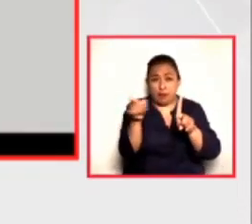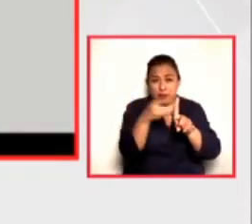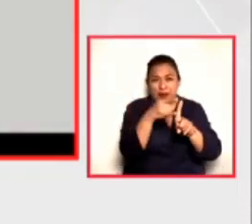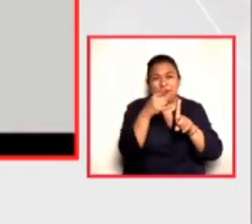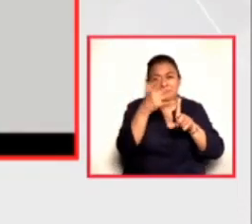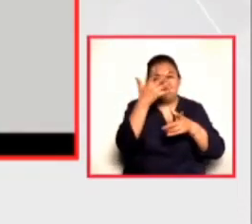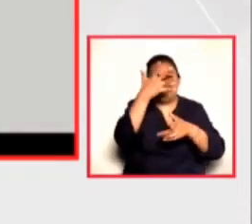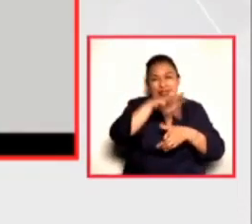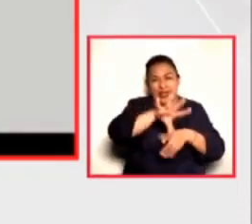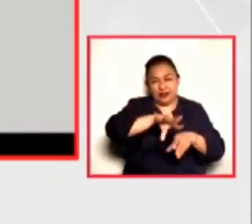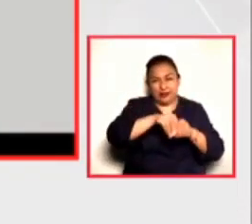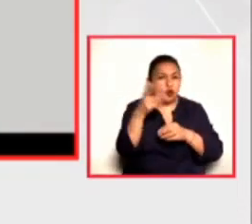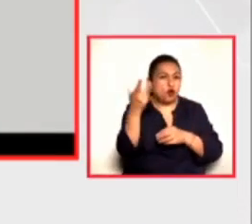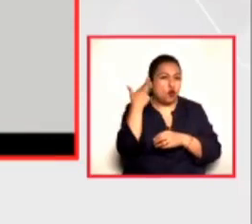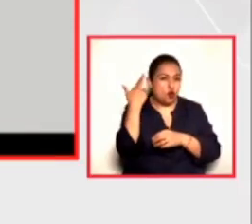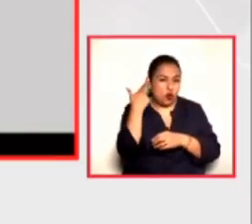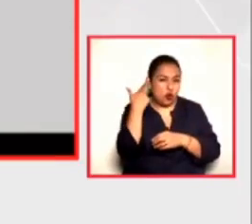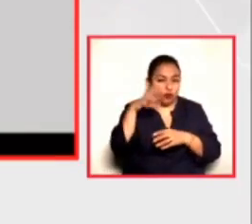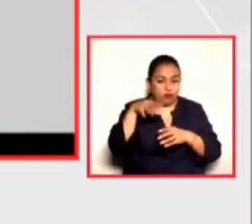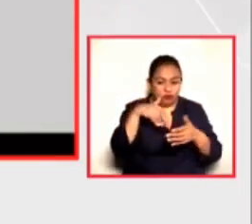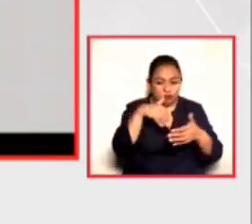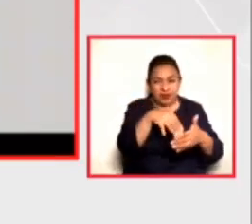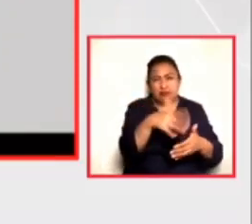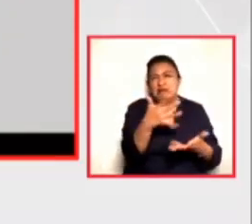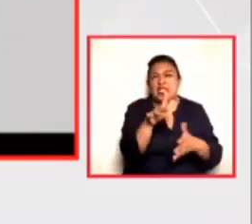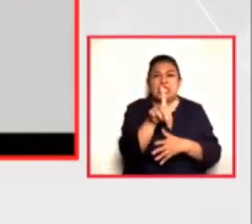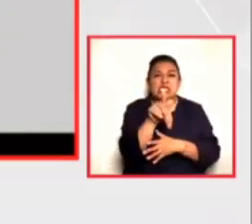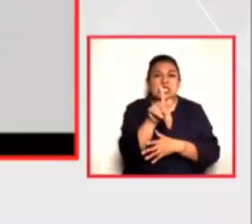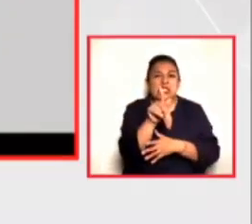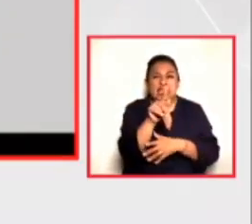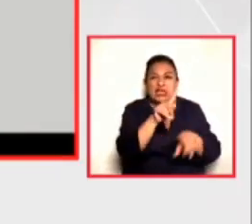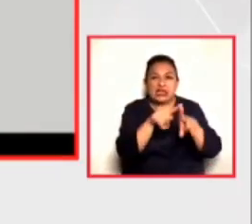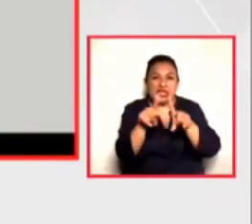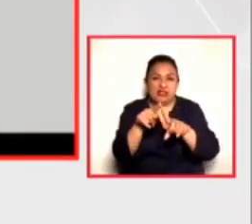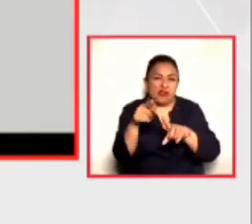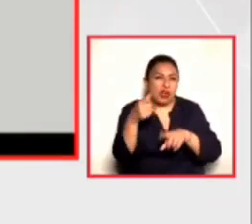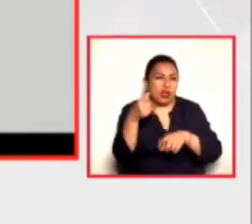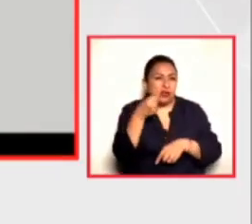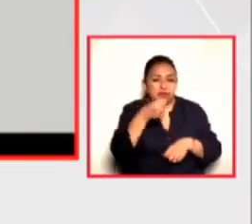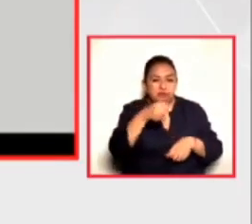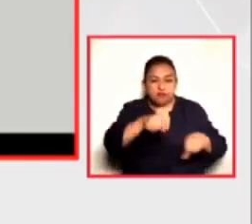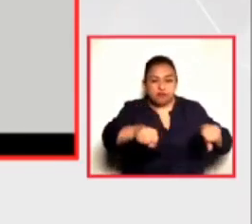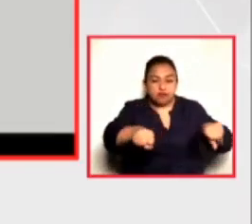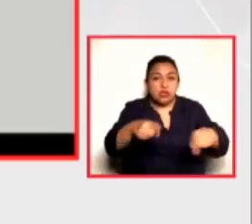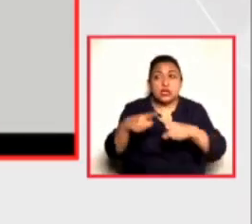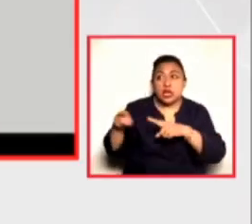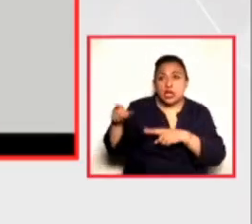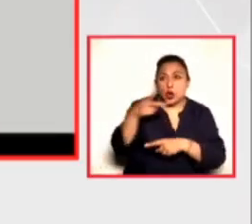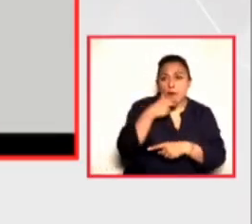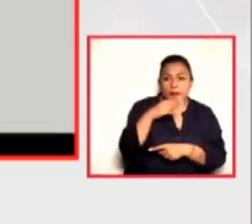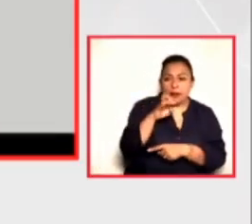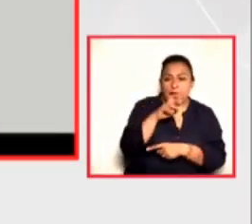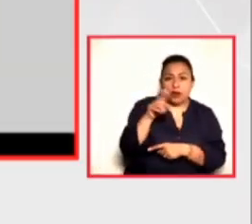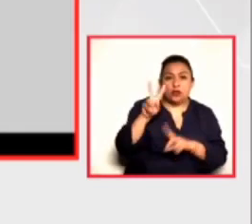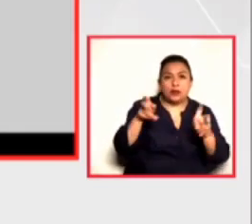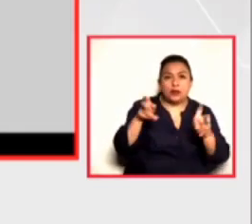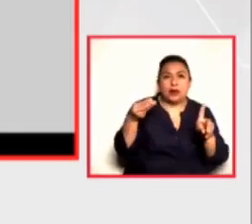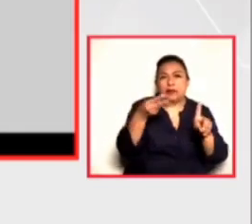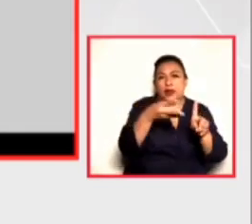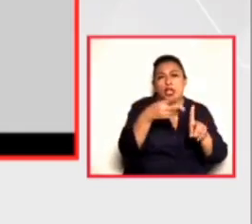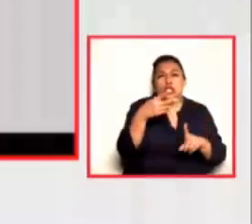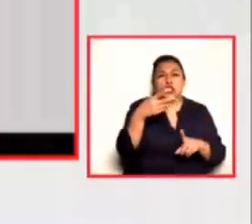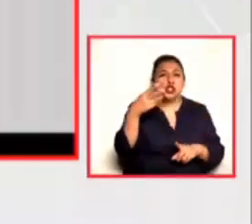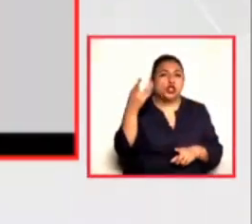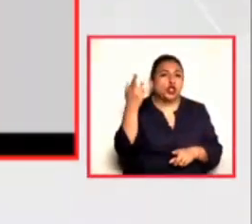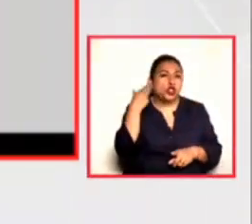sonoros que integran un archivo de cerca de 70 grabaciones realizadas por Barroso bajo el nombre Sonidos del Silencio, escuchas